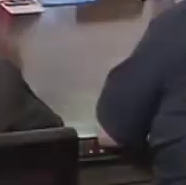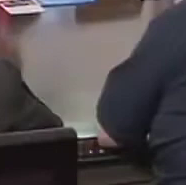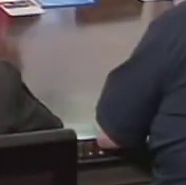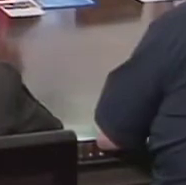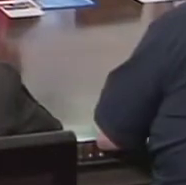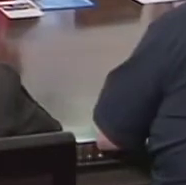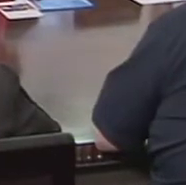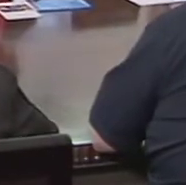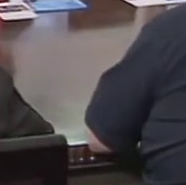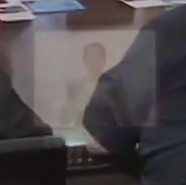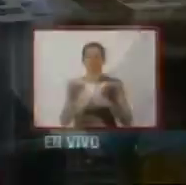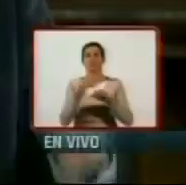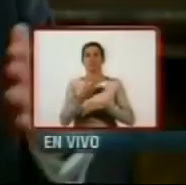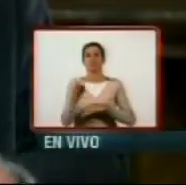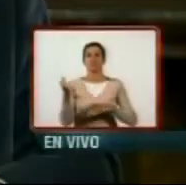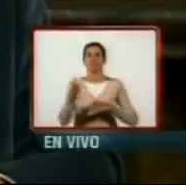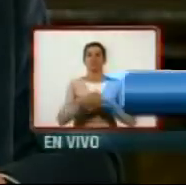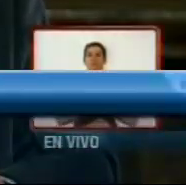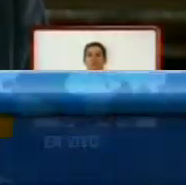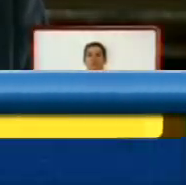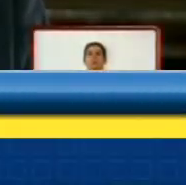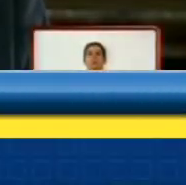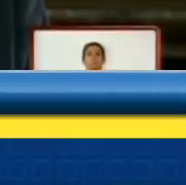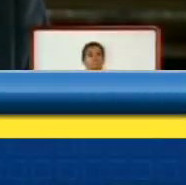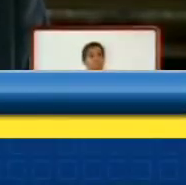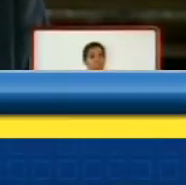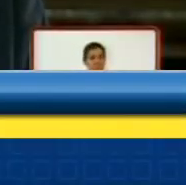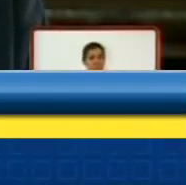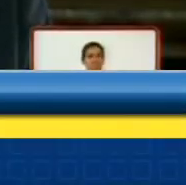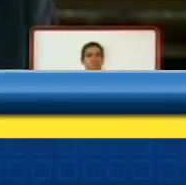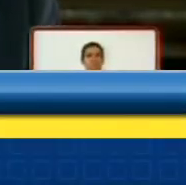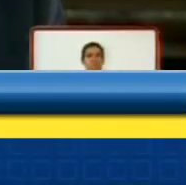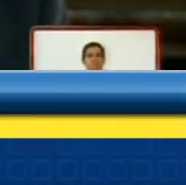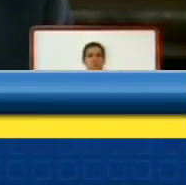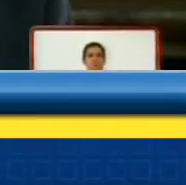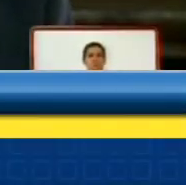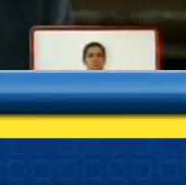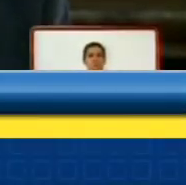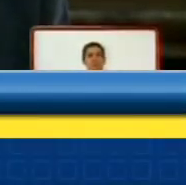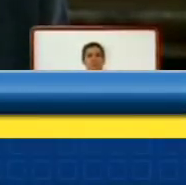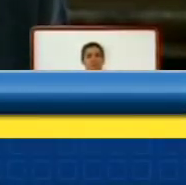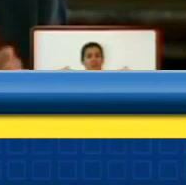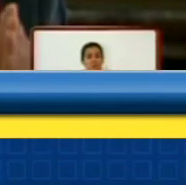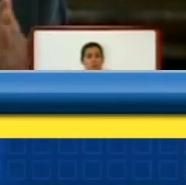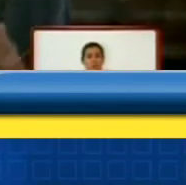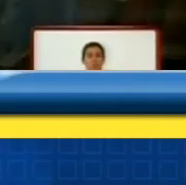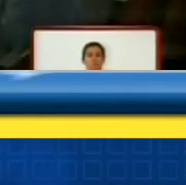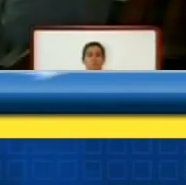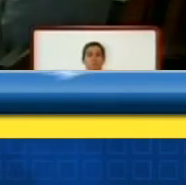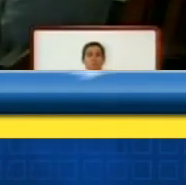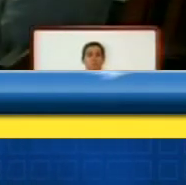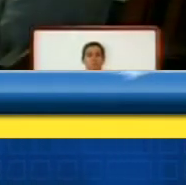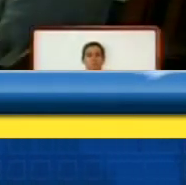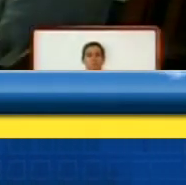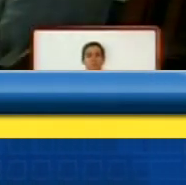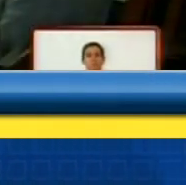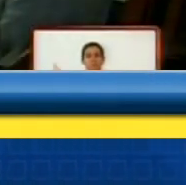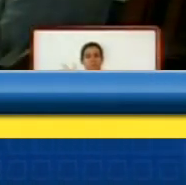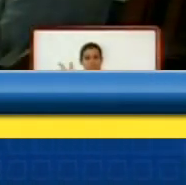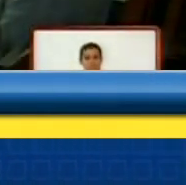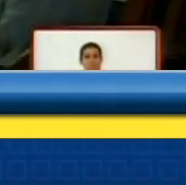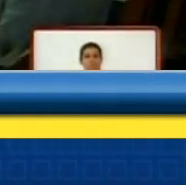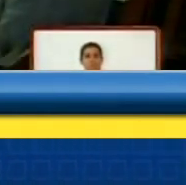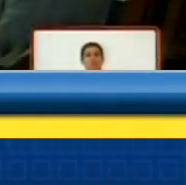revertir la situación de violencia. Bienvenido a este equipo, el equipo de Venezuela,